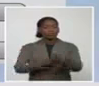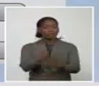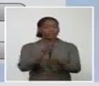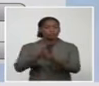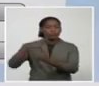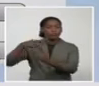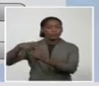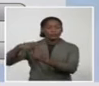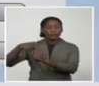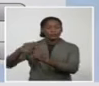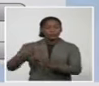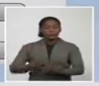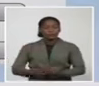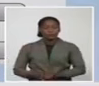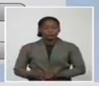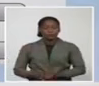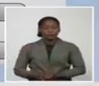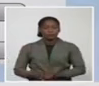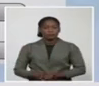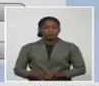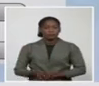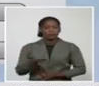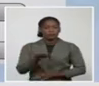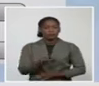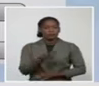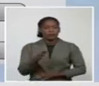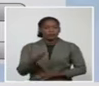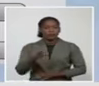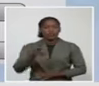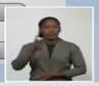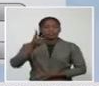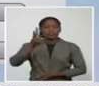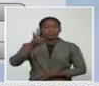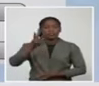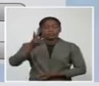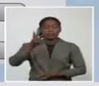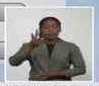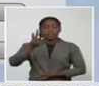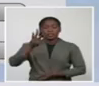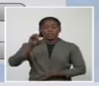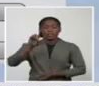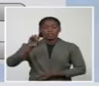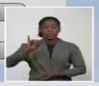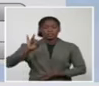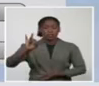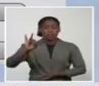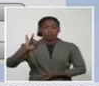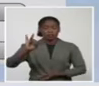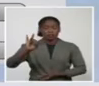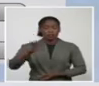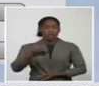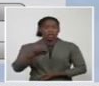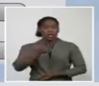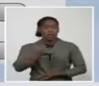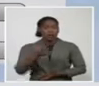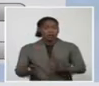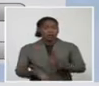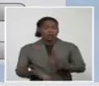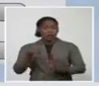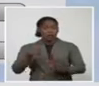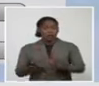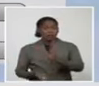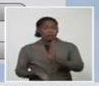Estamos hablando de 307 más que el día de ayer, estamos hablando de un